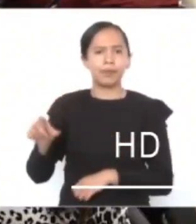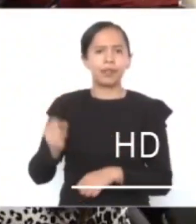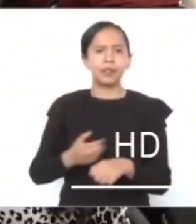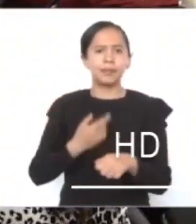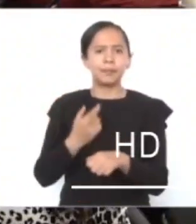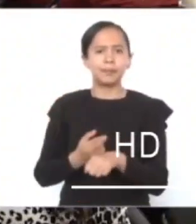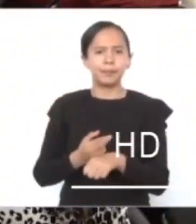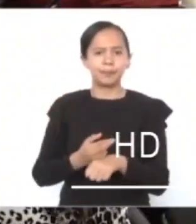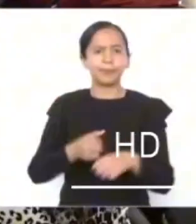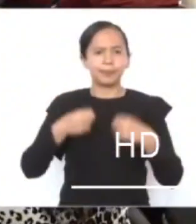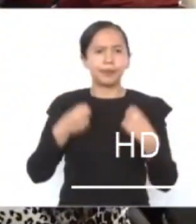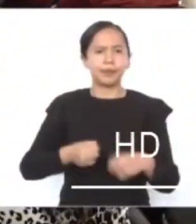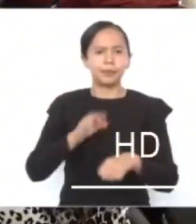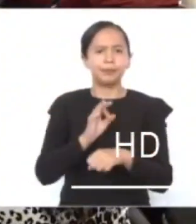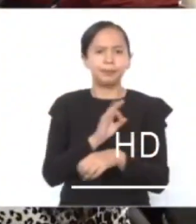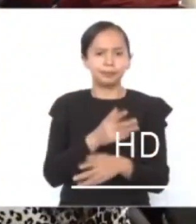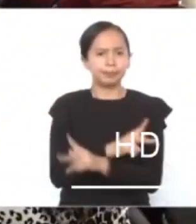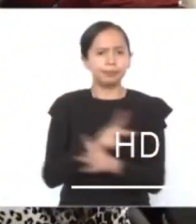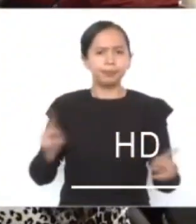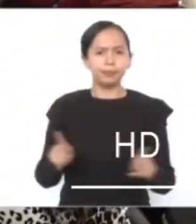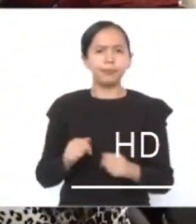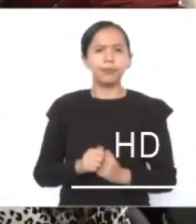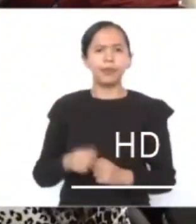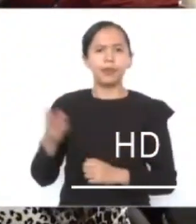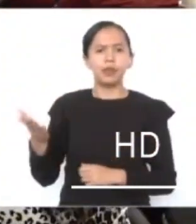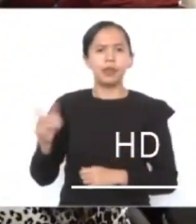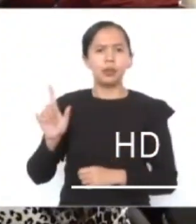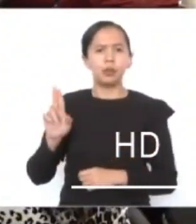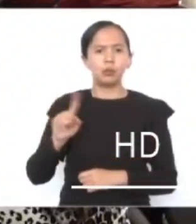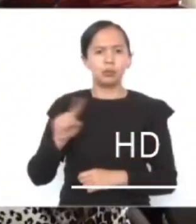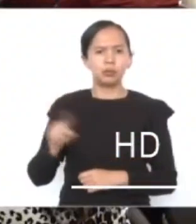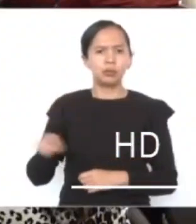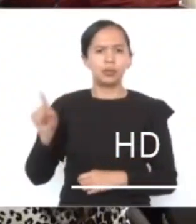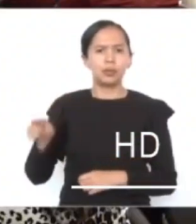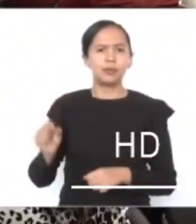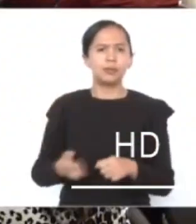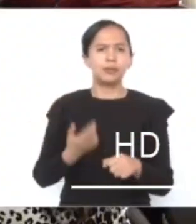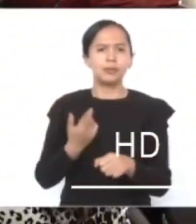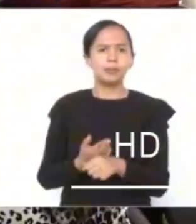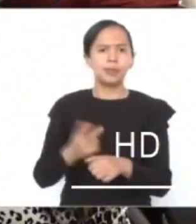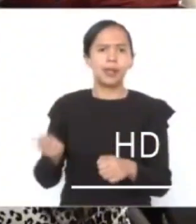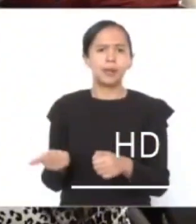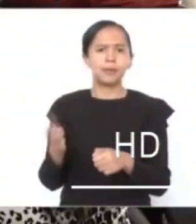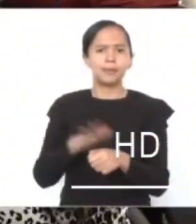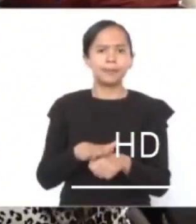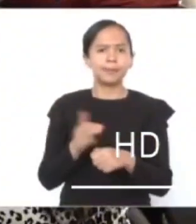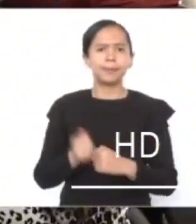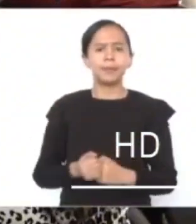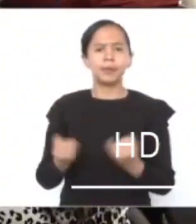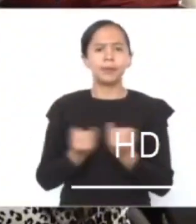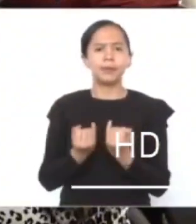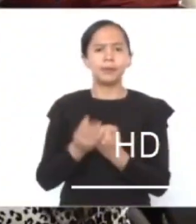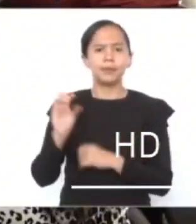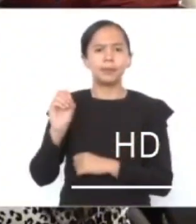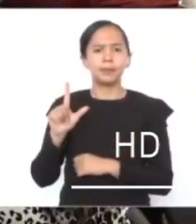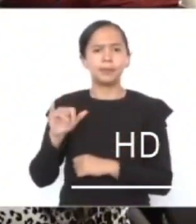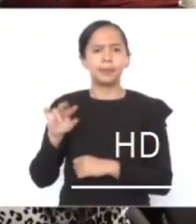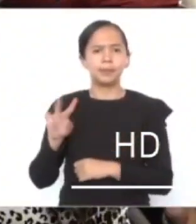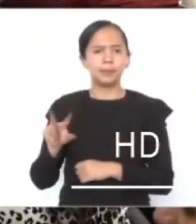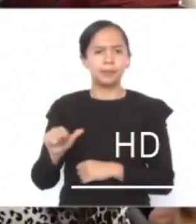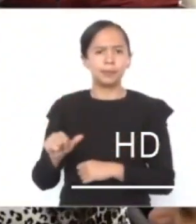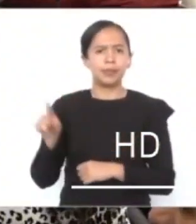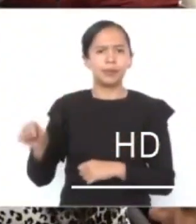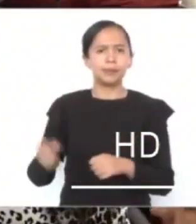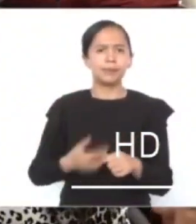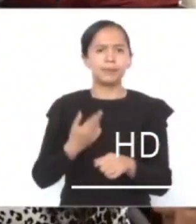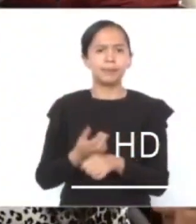Seguridad Ciudadana, maestra Luz Elena González Escobar, secretaria de Administración y Finanzas, doctora Oliva López Arellano,